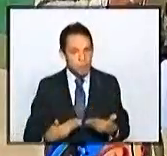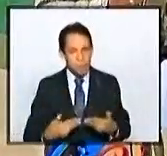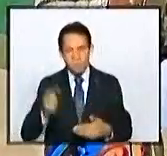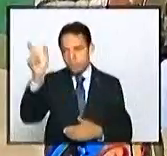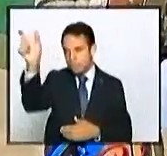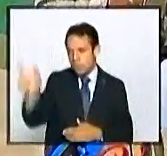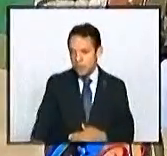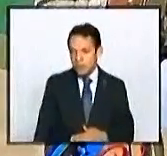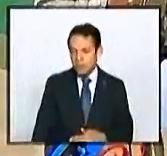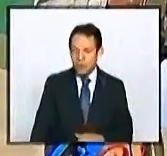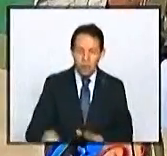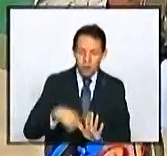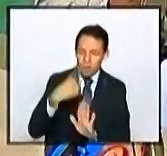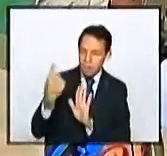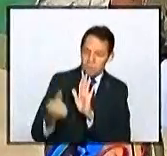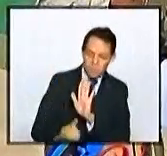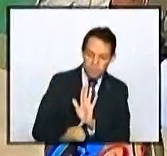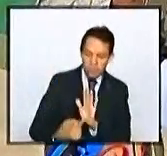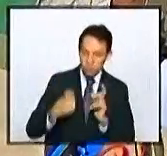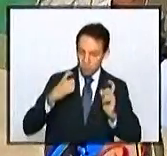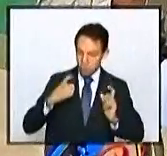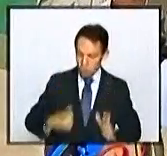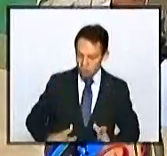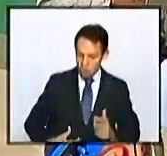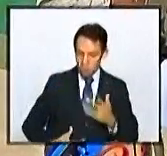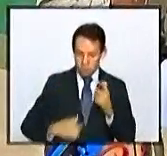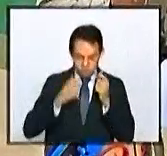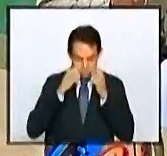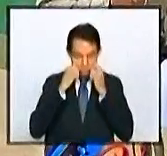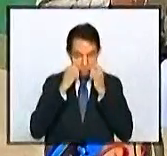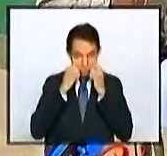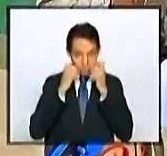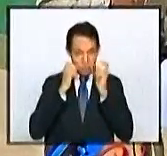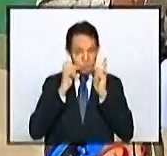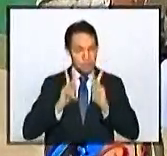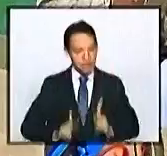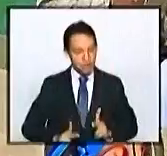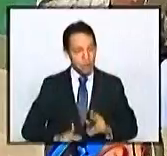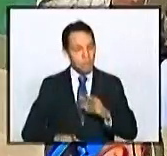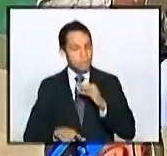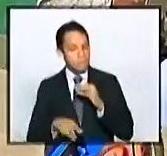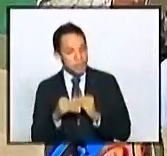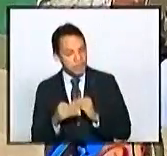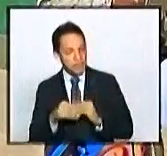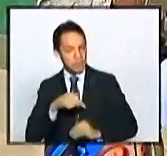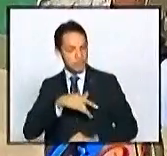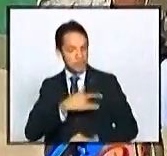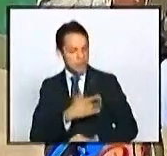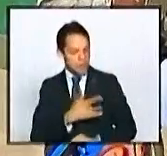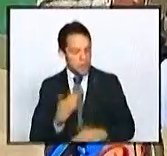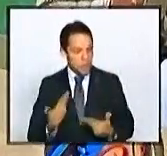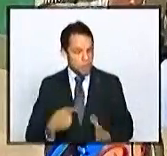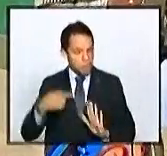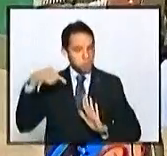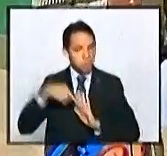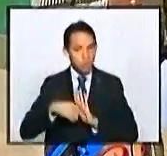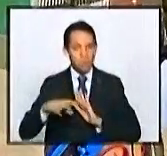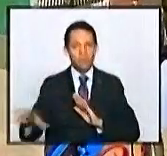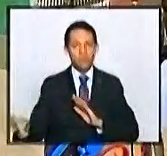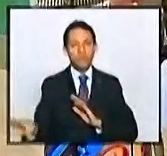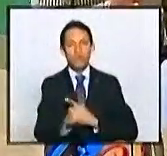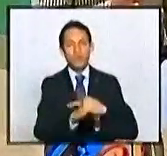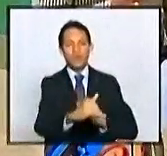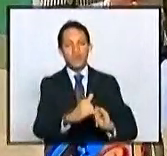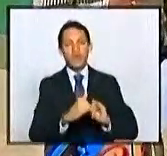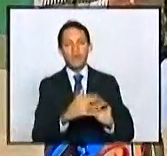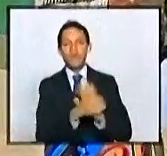debe gozar plenitud y buscar el bienestar de vida y todo su potencial como ser humano. Porque todos tienen esa capacidad,